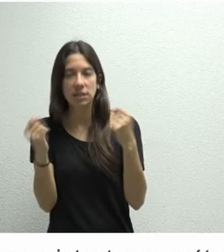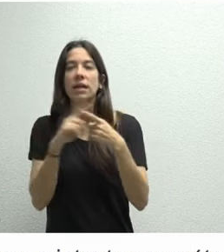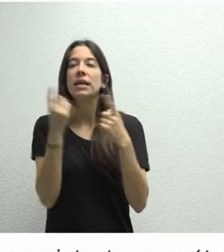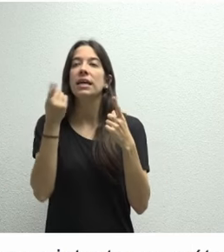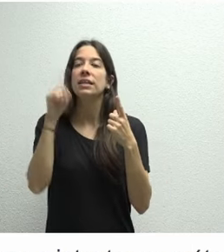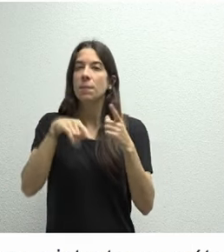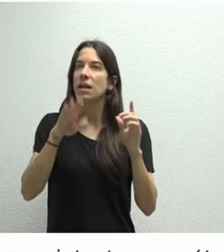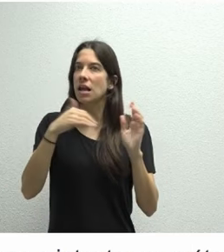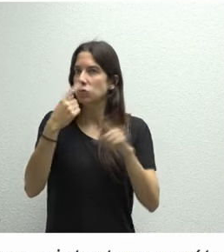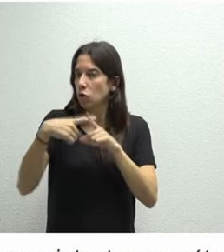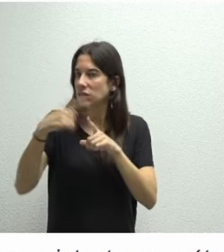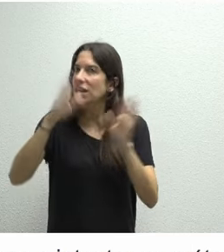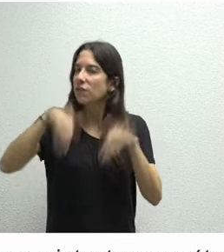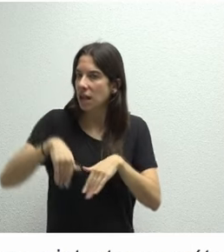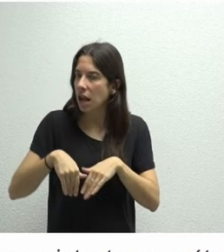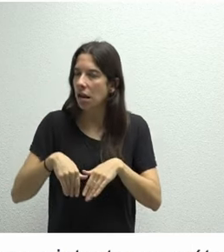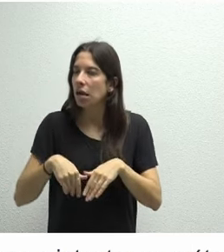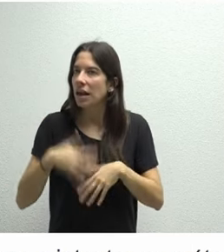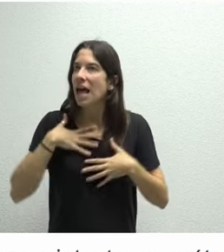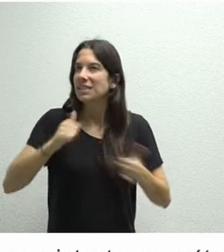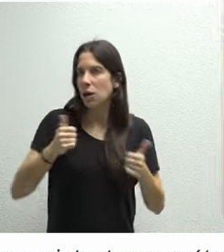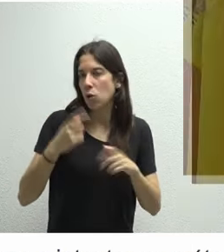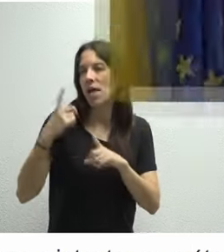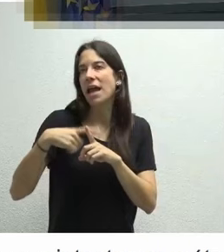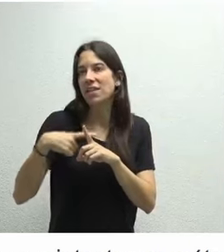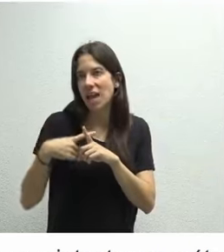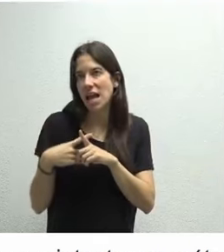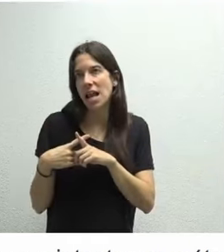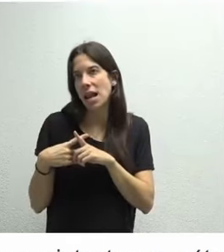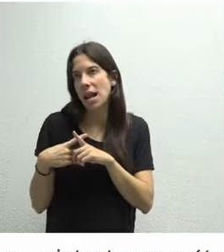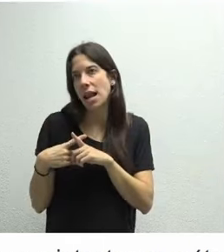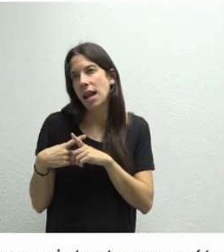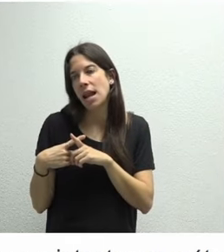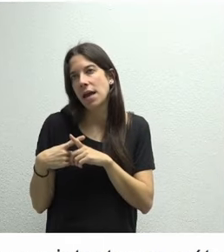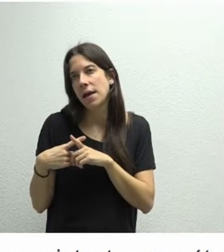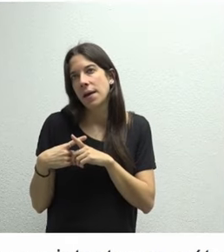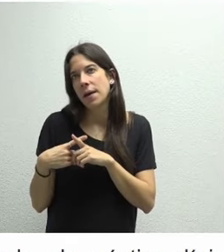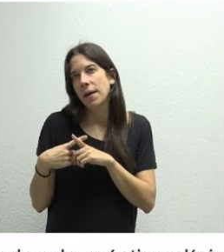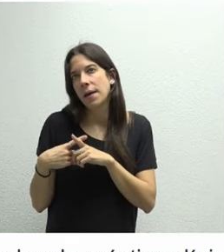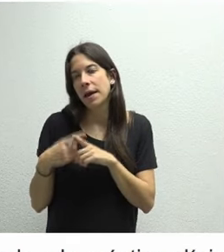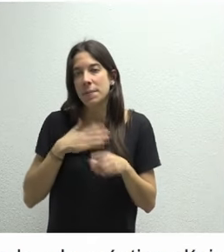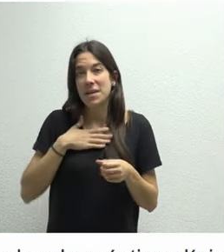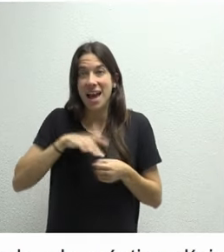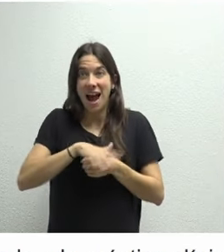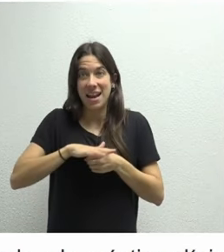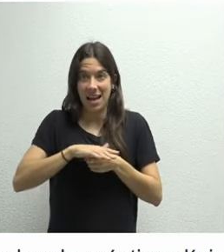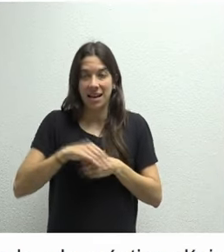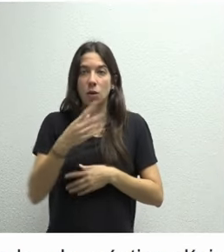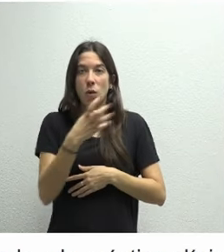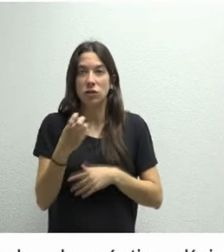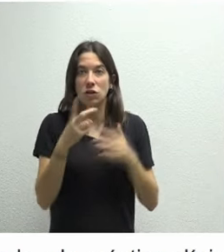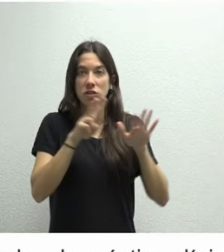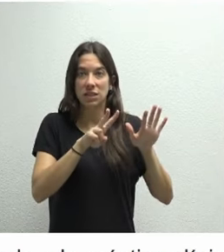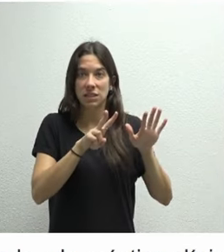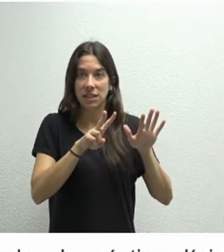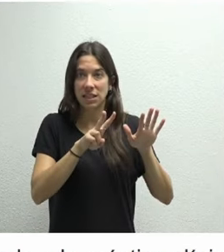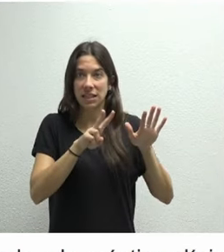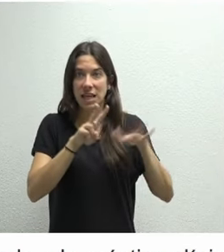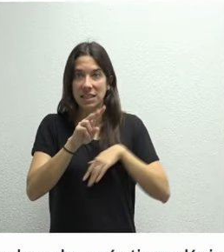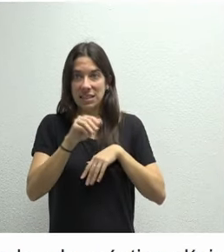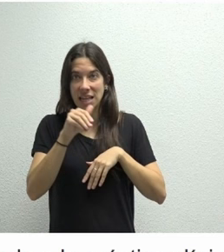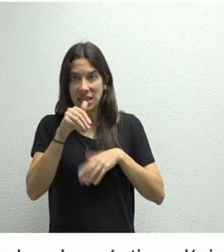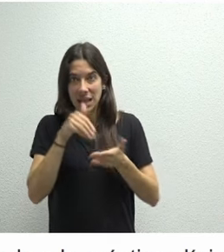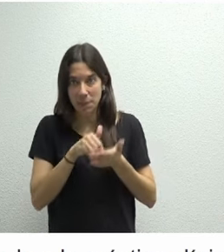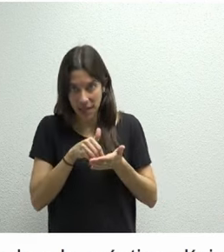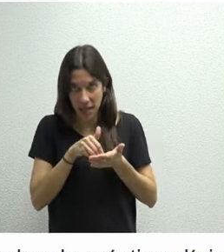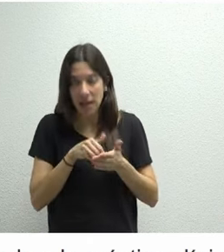final determina la salud eh No solo eh de mi área que tiene 477.000 habitantes